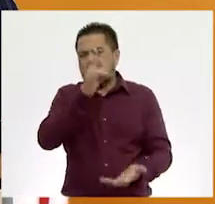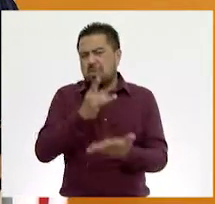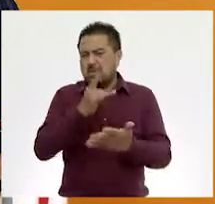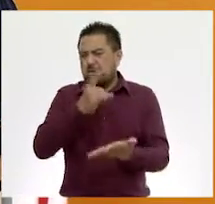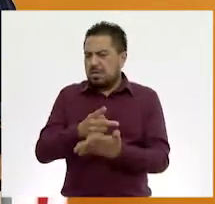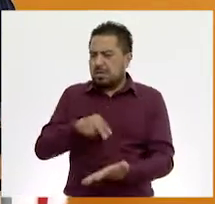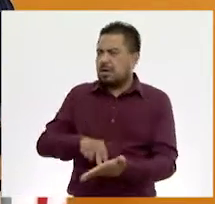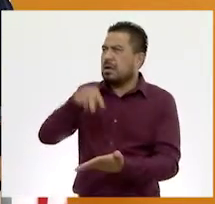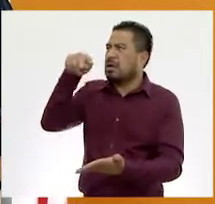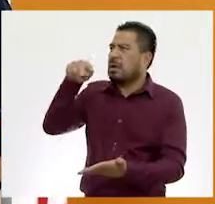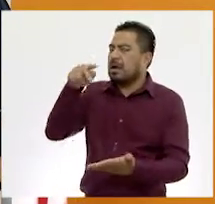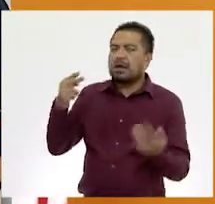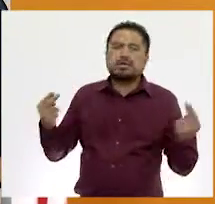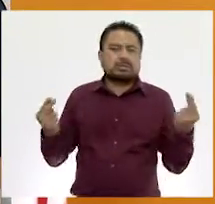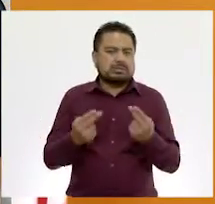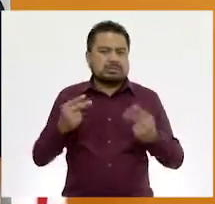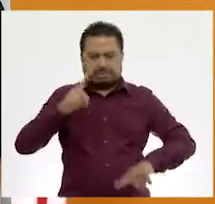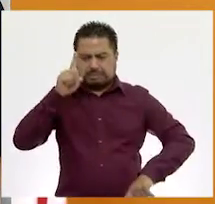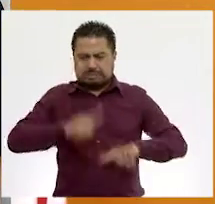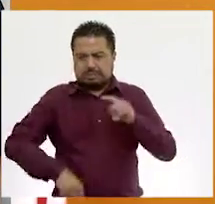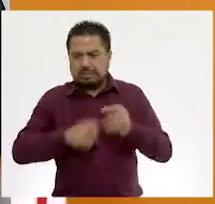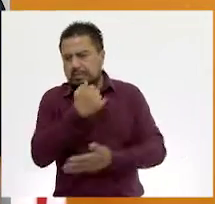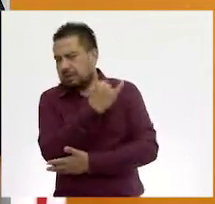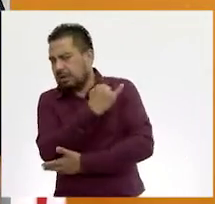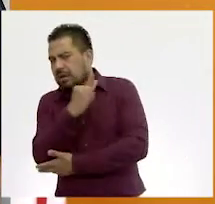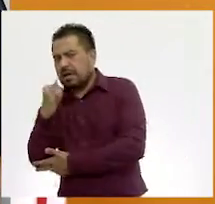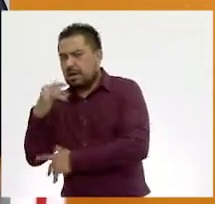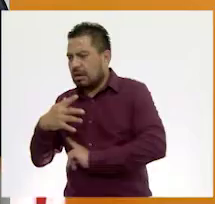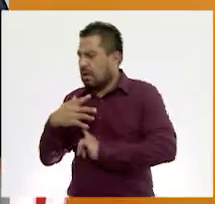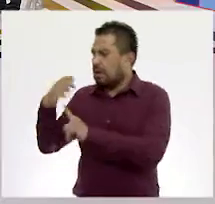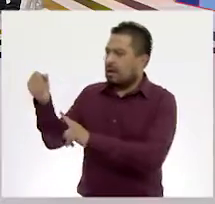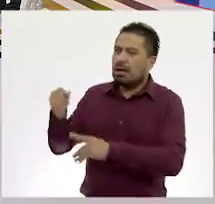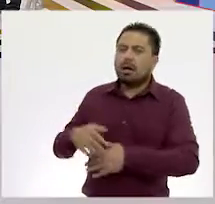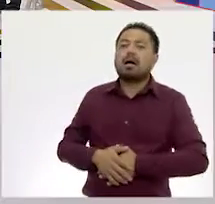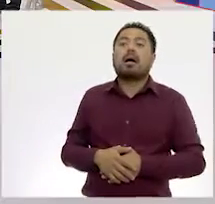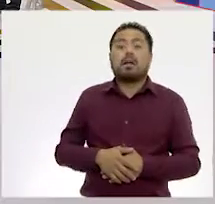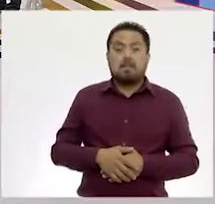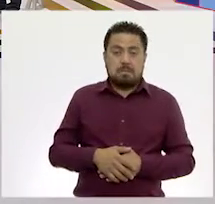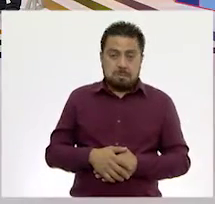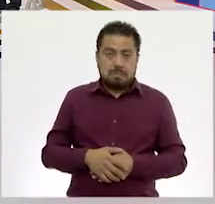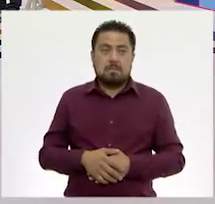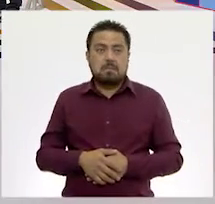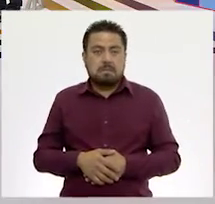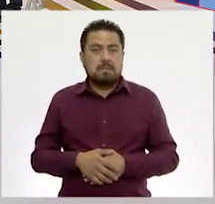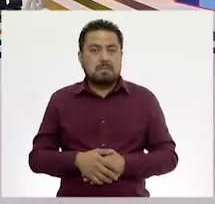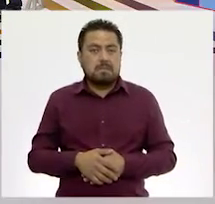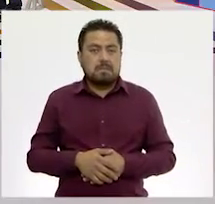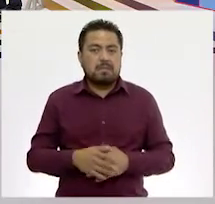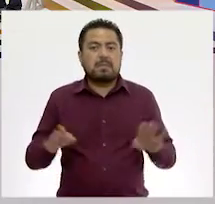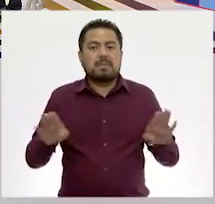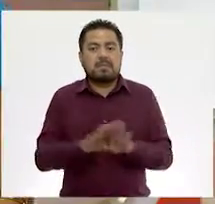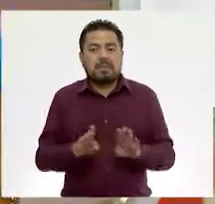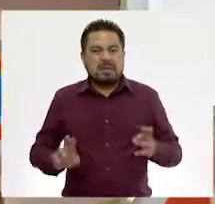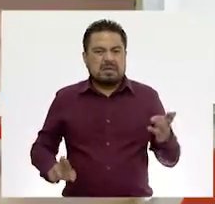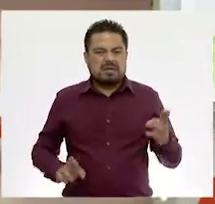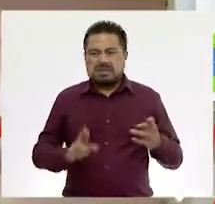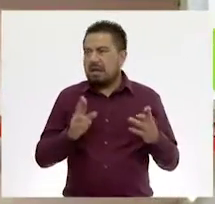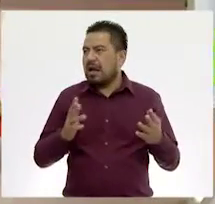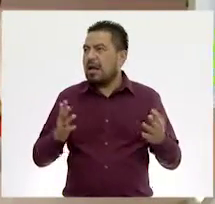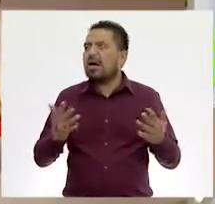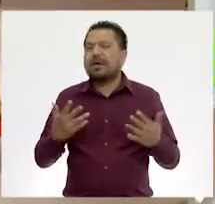brinco necesito que me saques de este jardín. Sí, pues. Señor. Vámonos a la revolución.